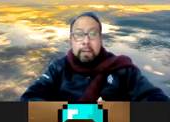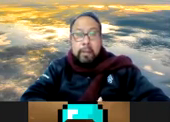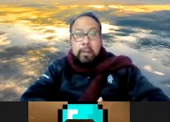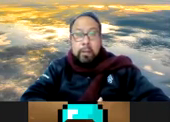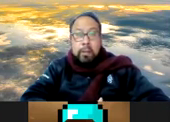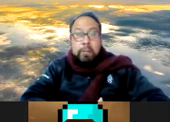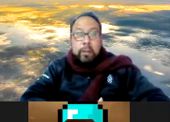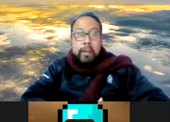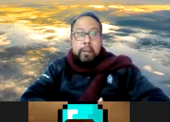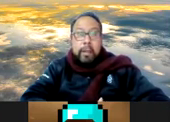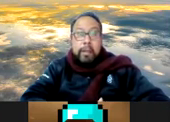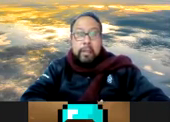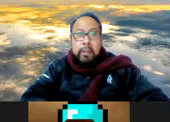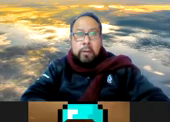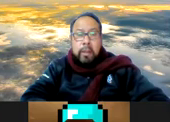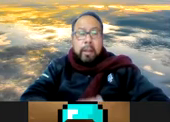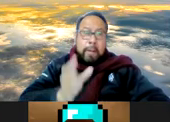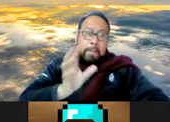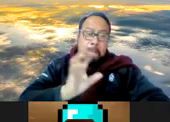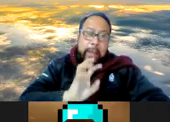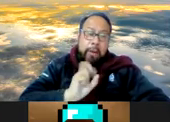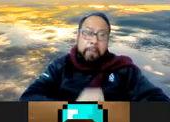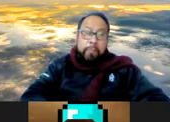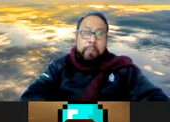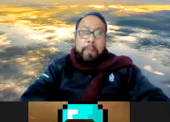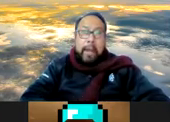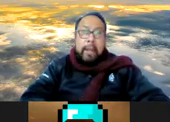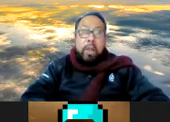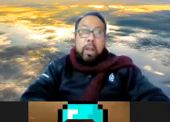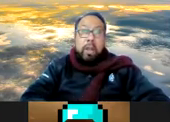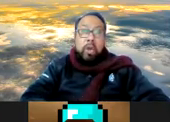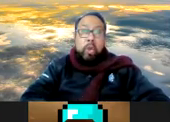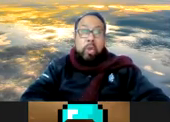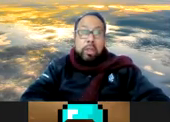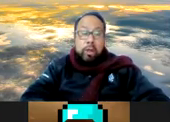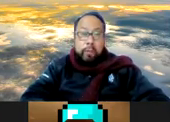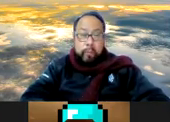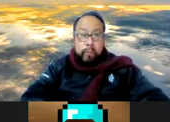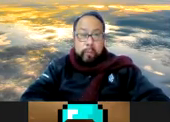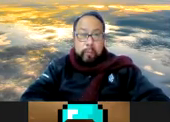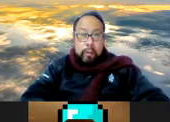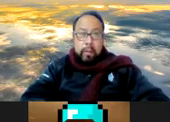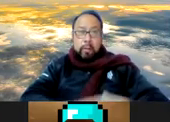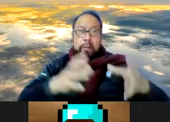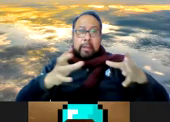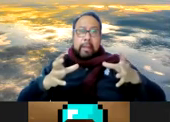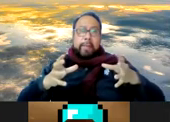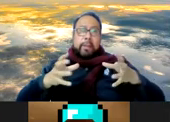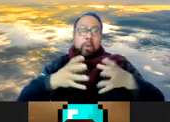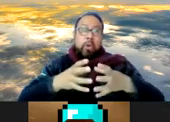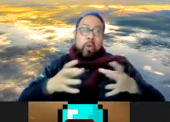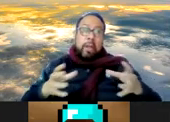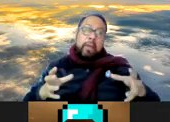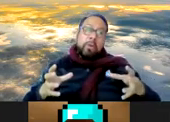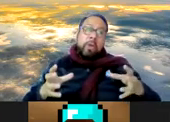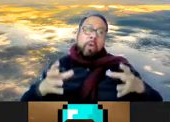hace efectivos? Le digo, pues hay una legislación, pero para la conducción,